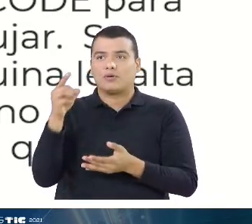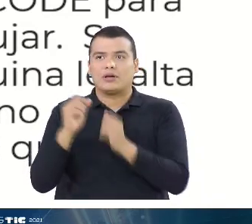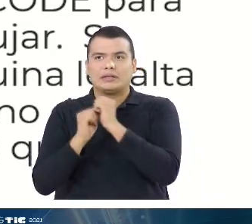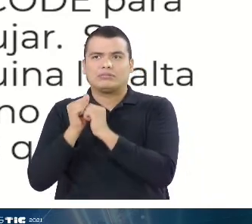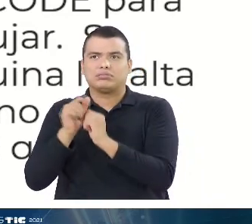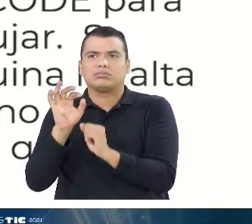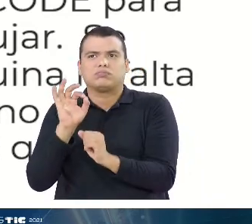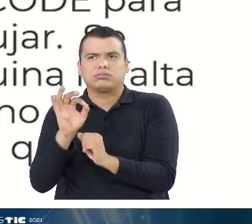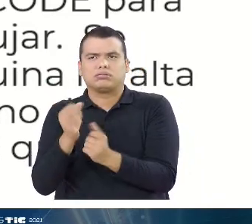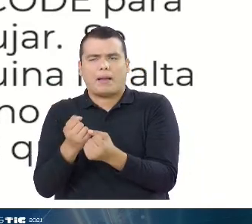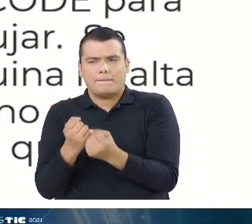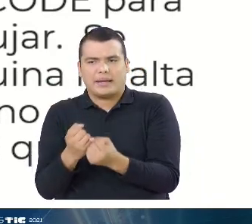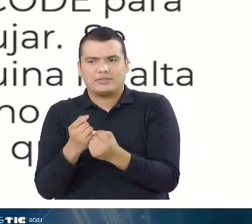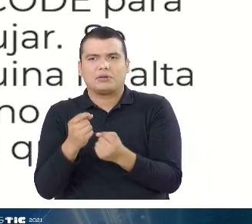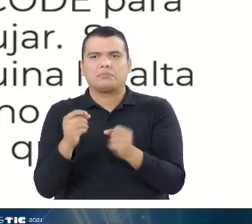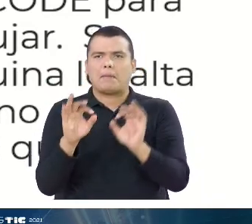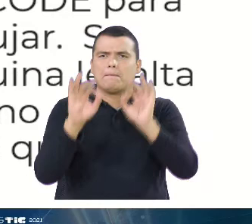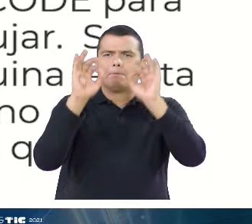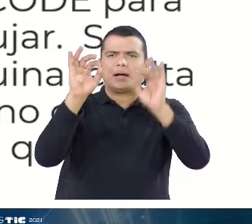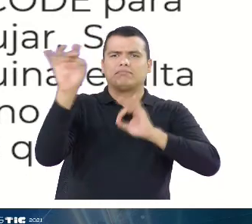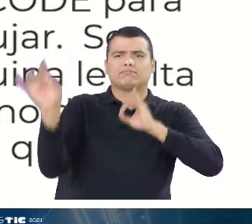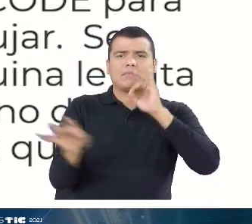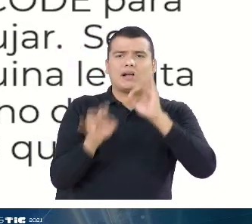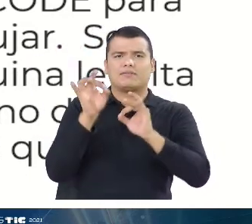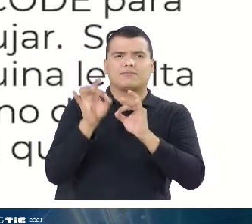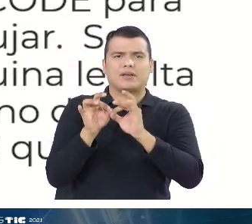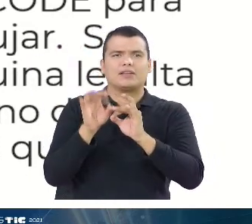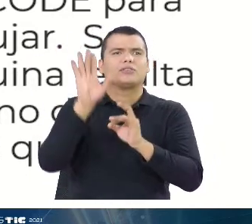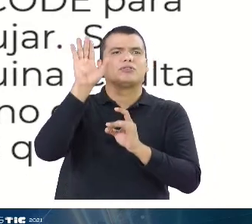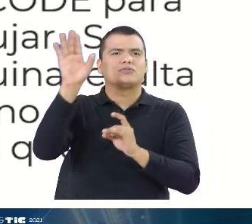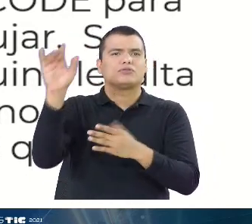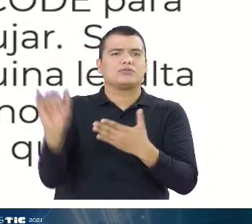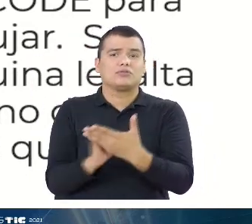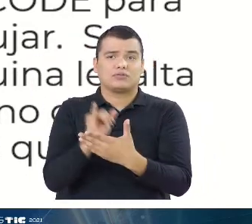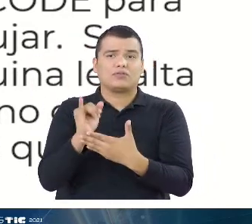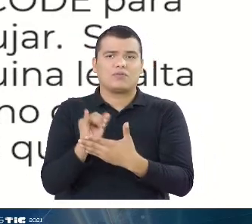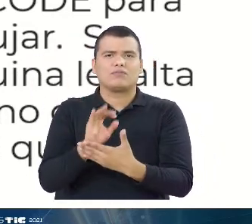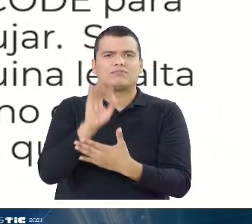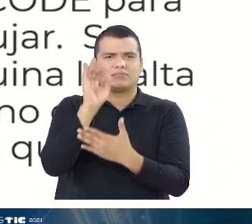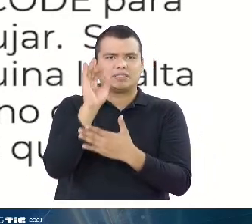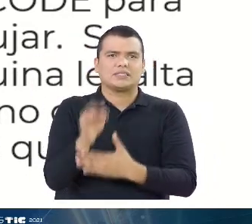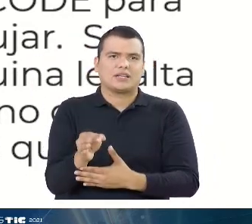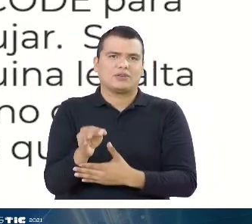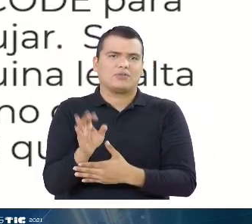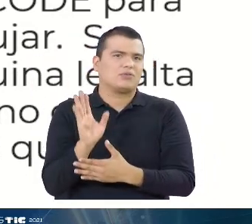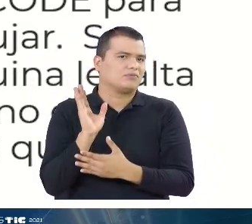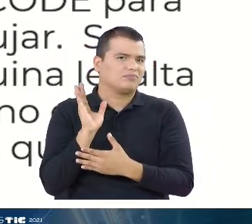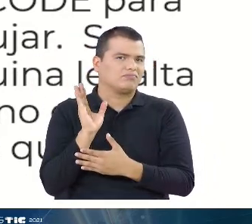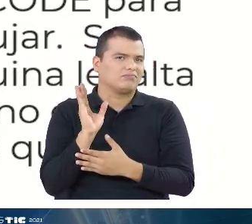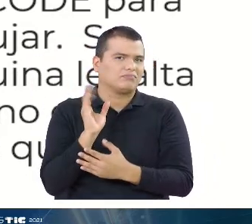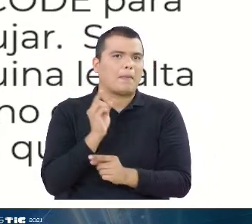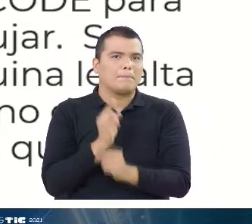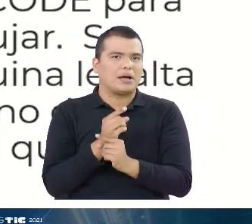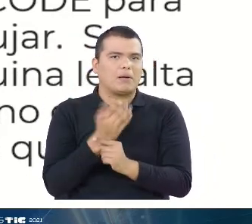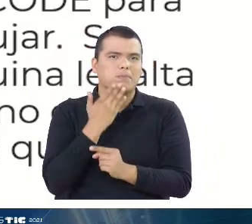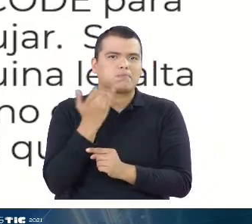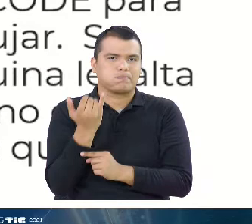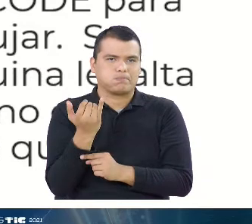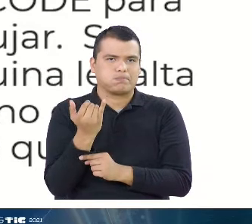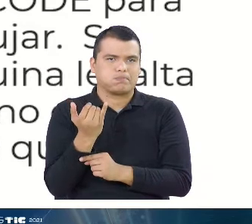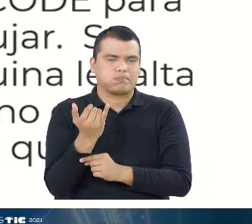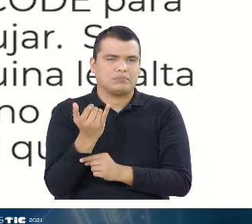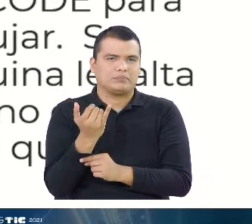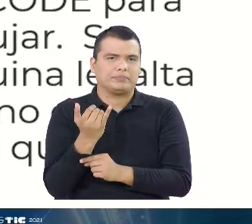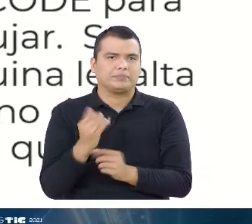el dibujo habría quedado como es el logotipo original de la imagen de los Juegos